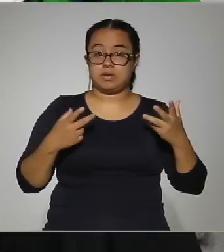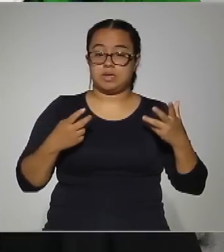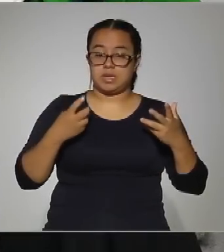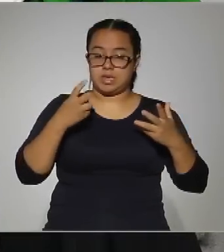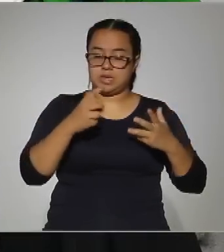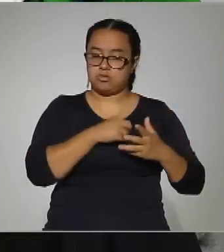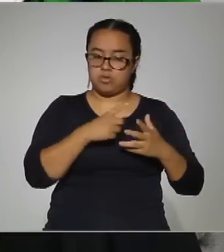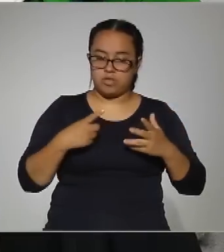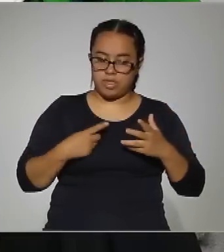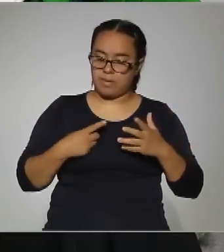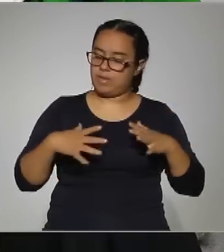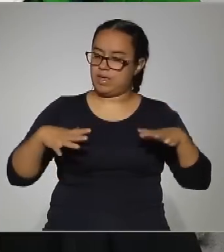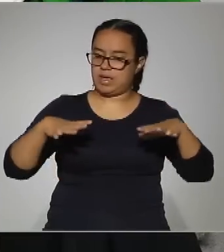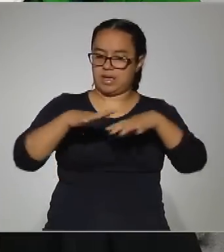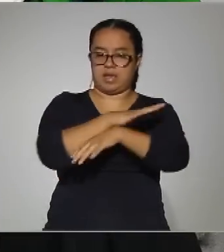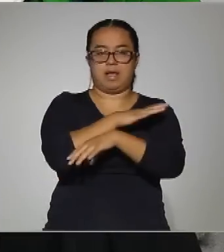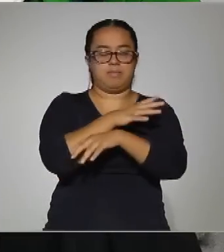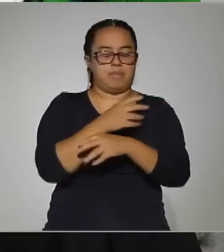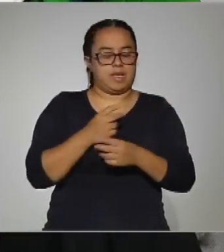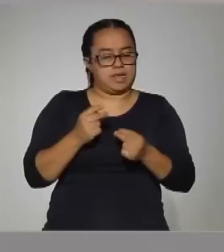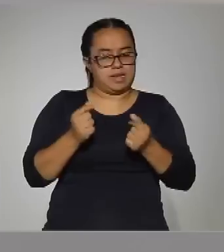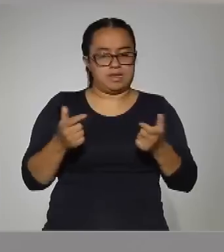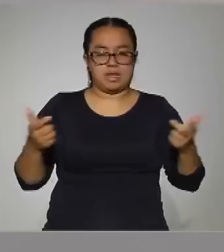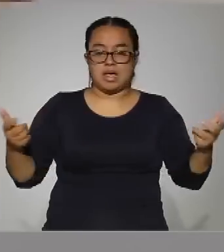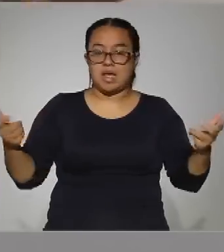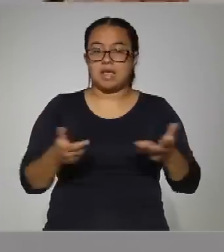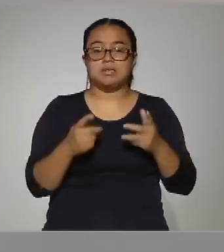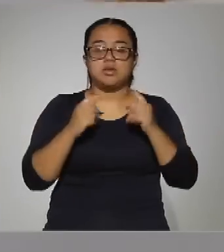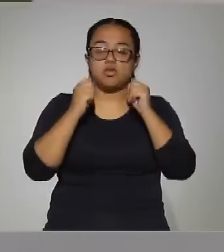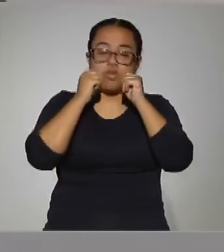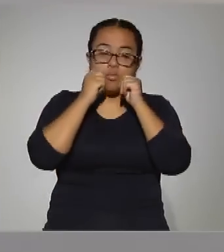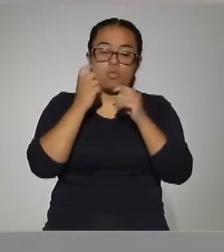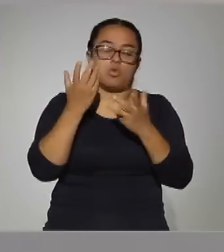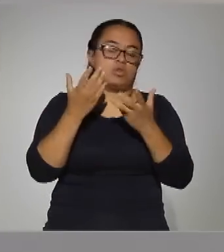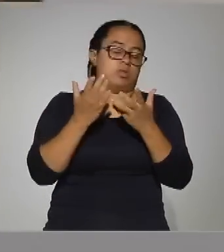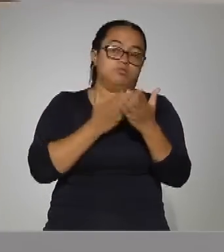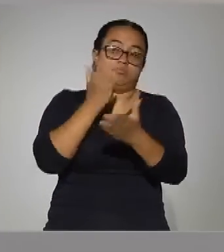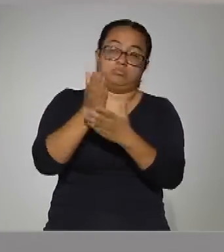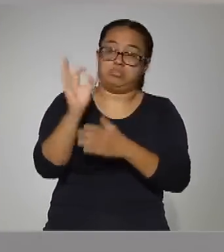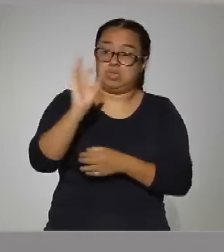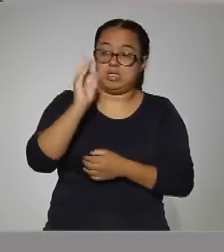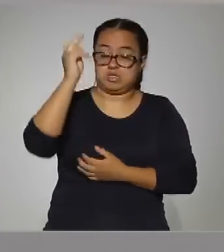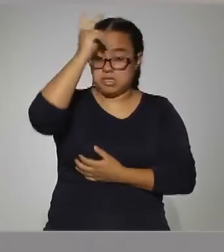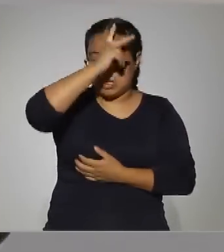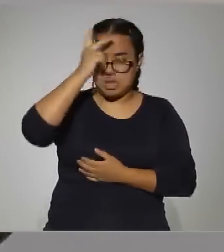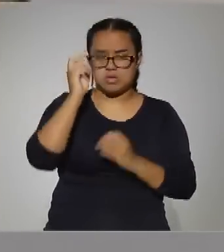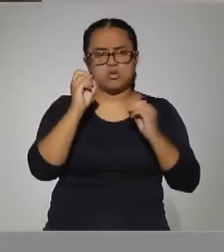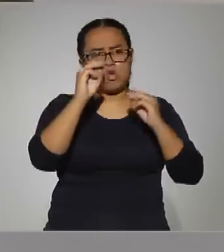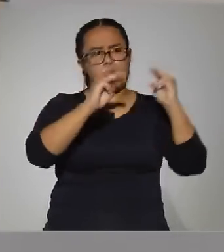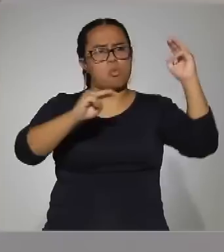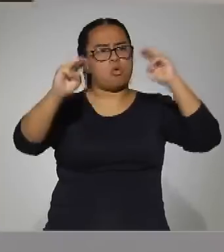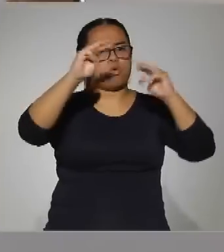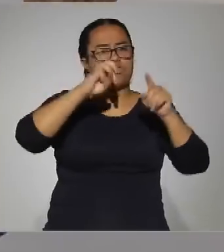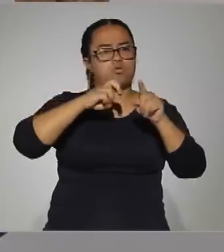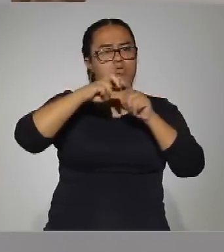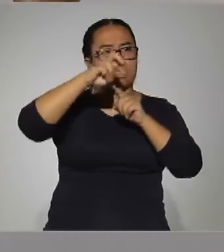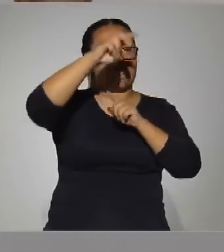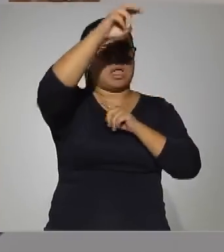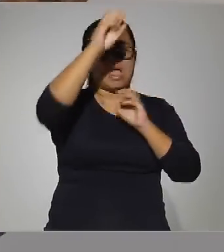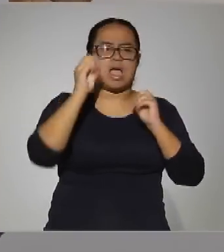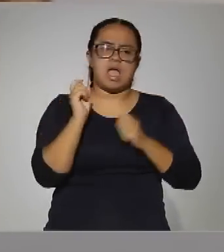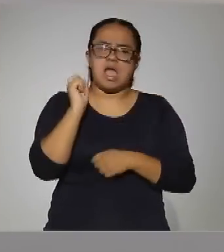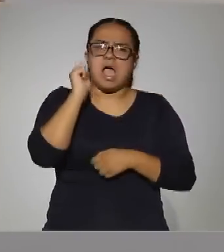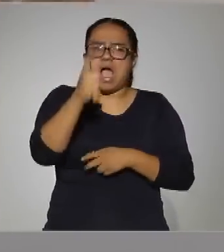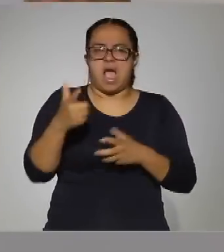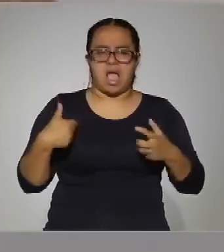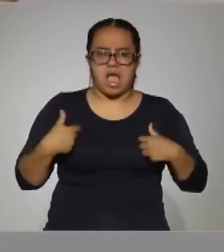cambiarte de lugar, moverte, accionar, hacer lo que sea, ir a terapia, subir una montaña, hacer algo,